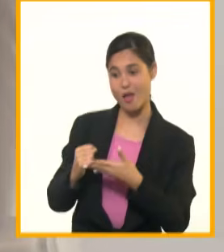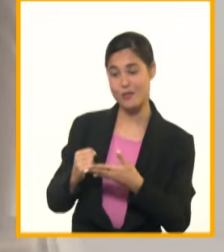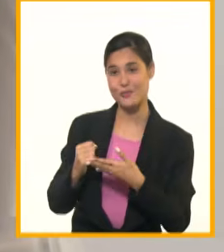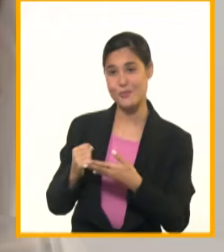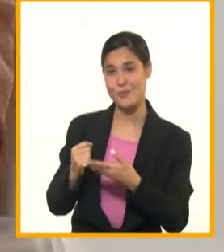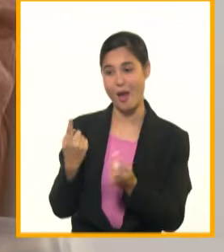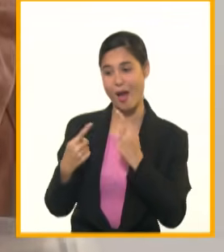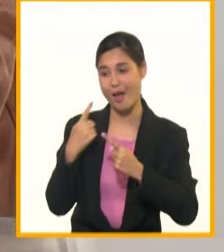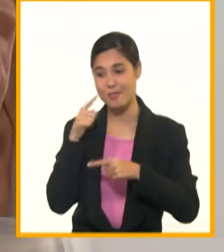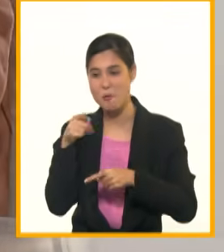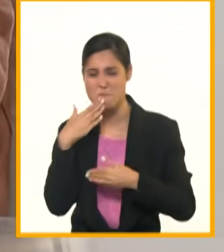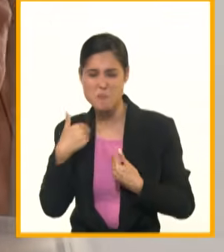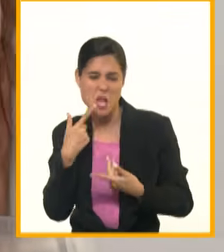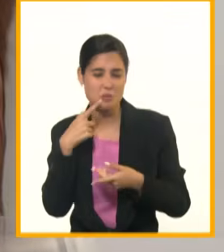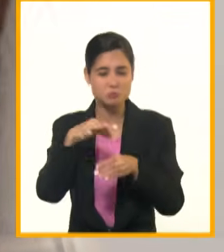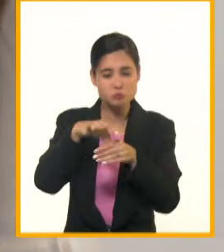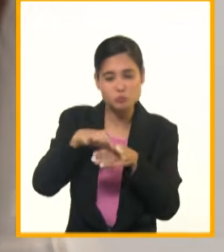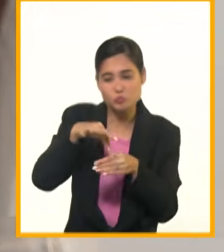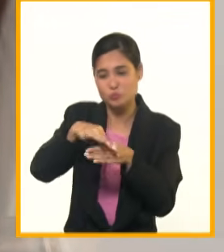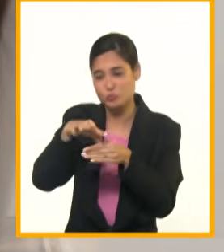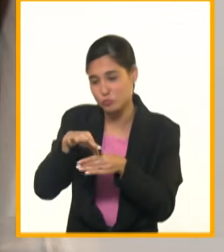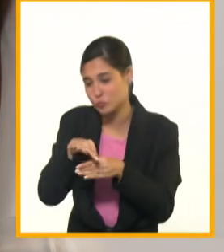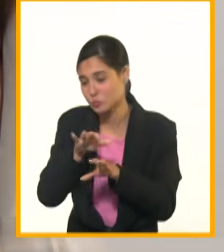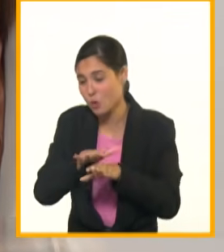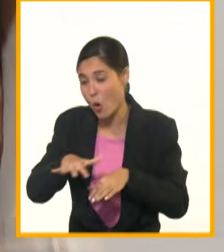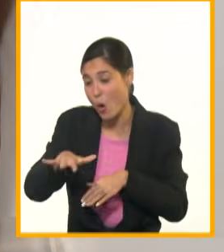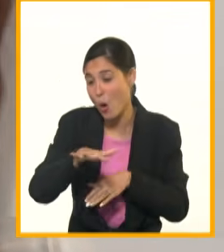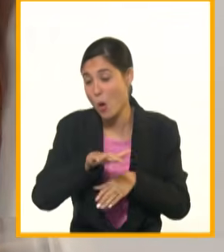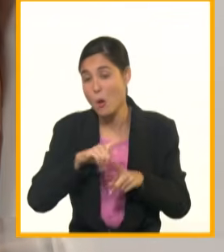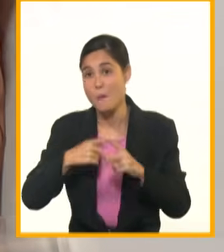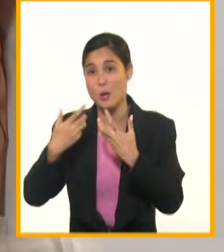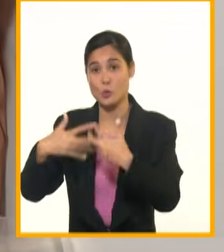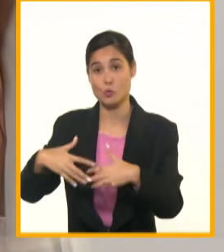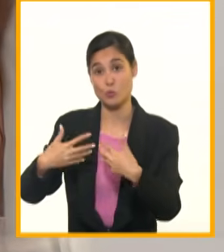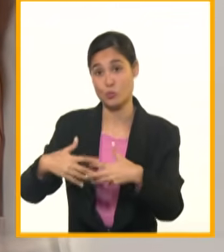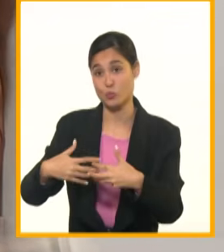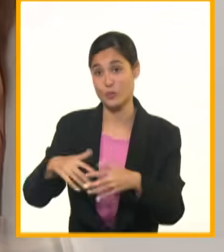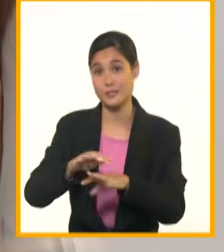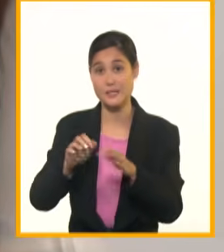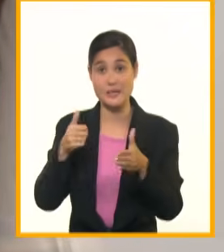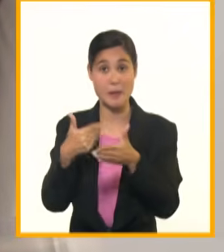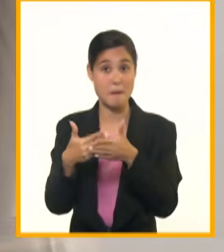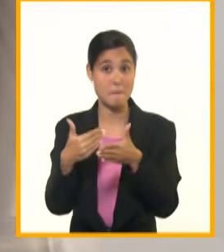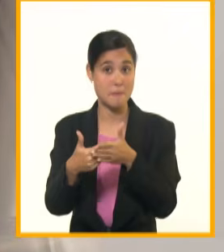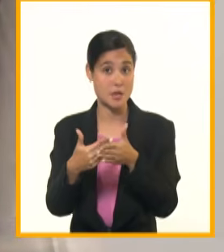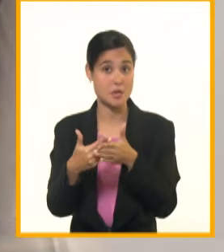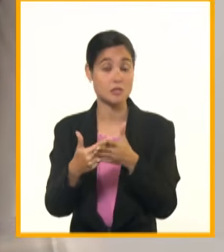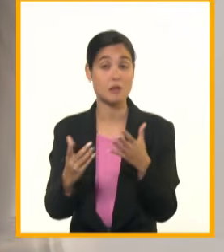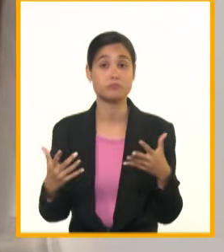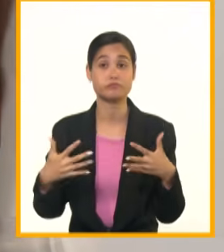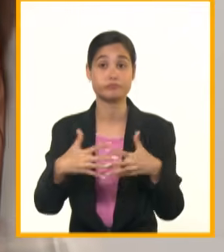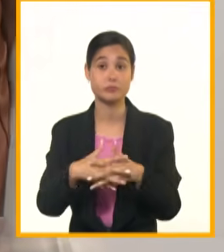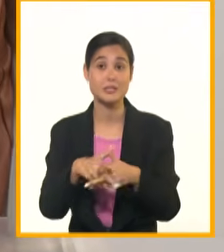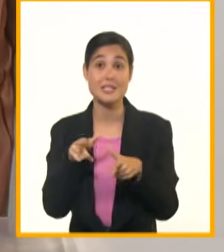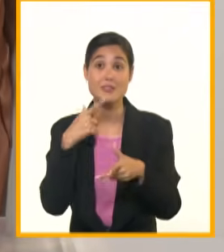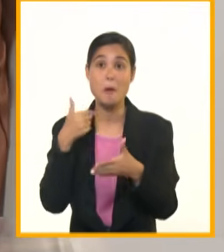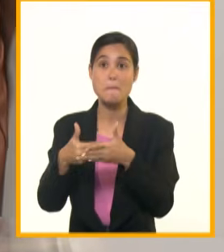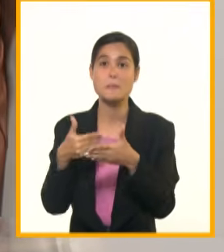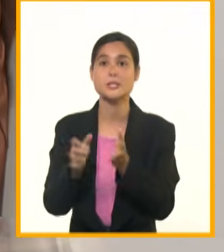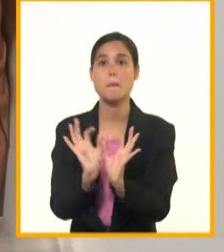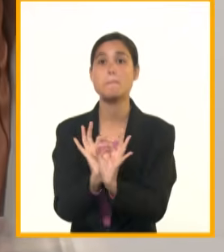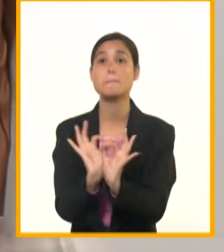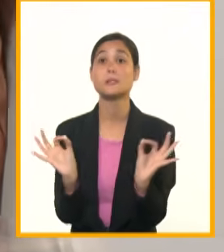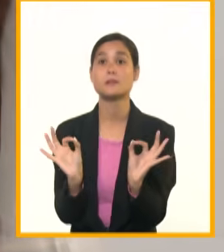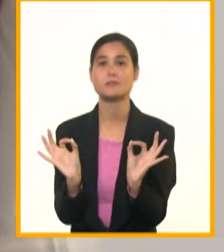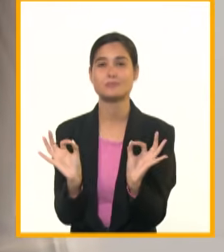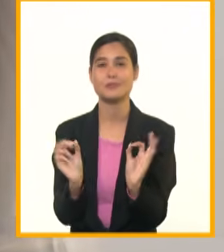Se importaron 10 cosechadoras. Esa empresa la estamos encadenando con IMECA, que es una empresa especializada en